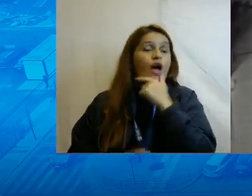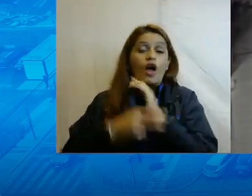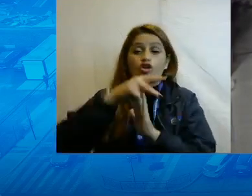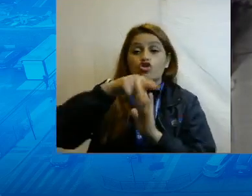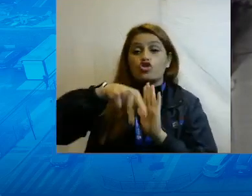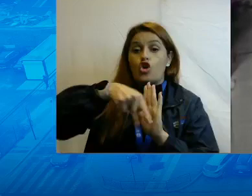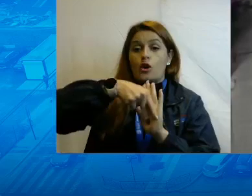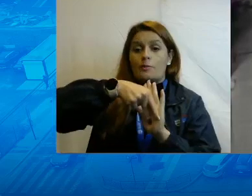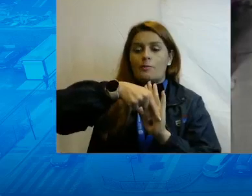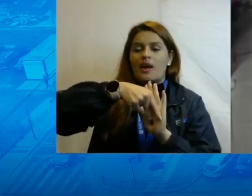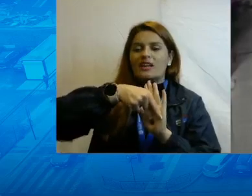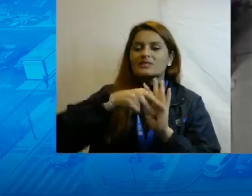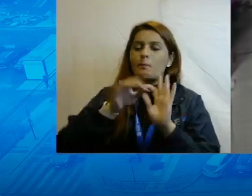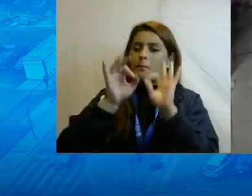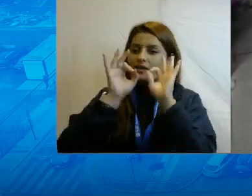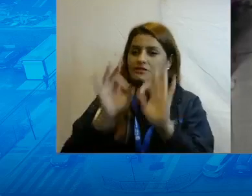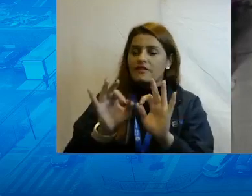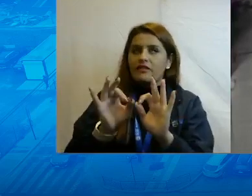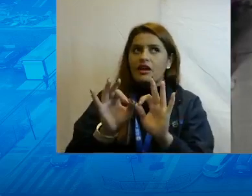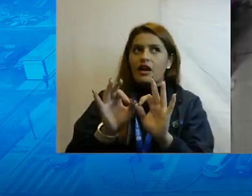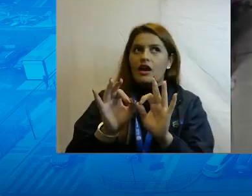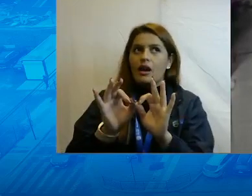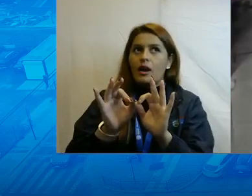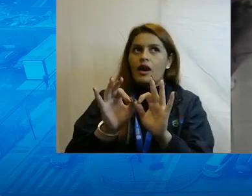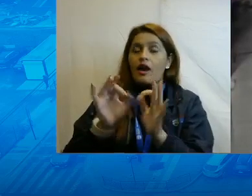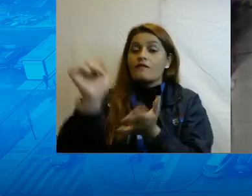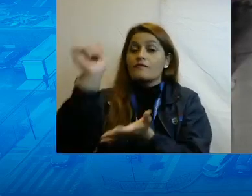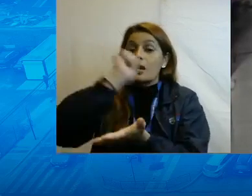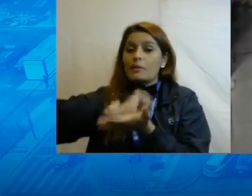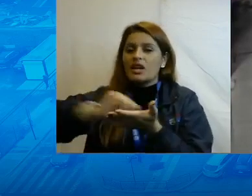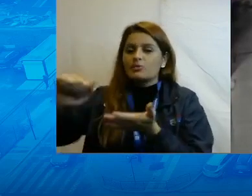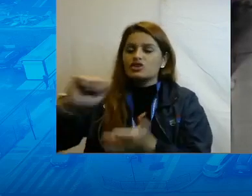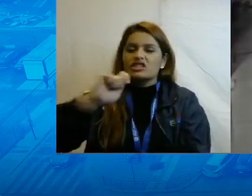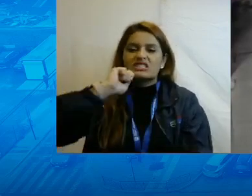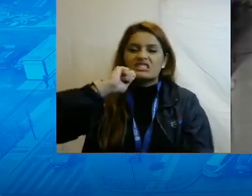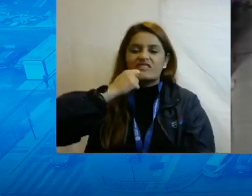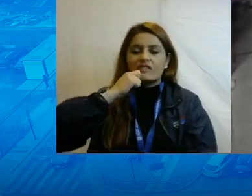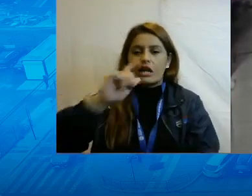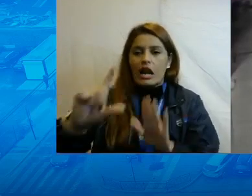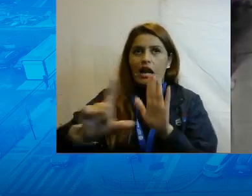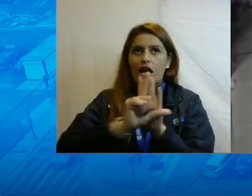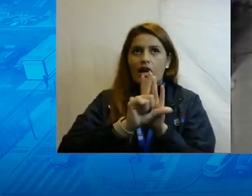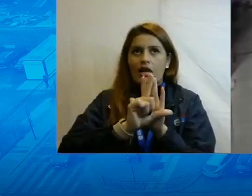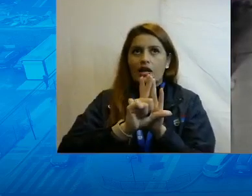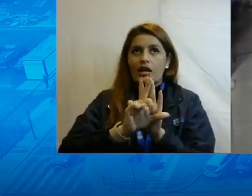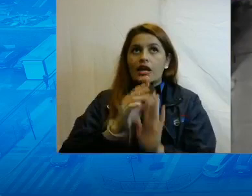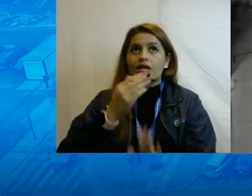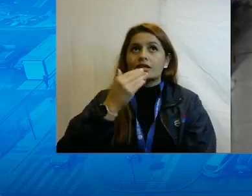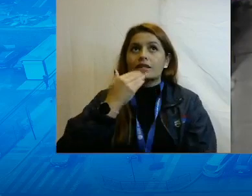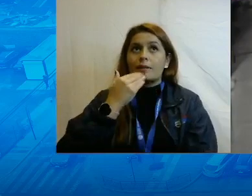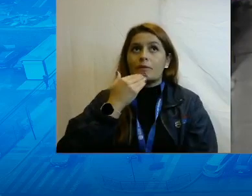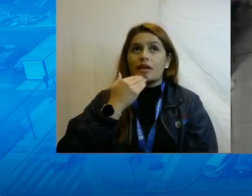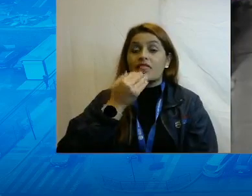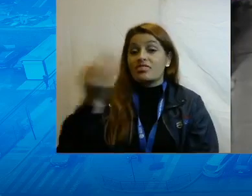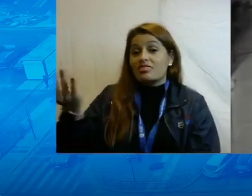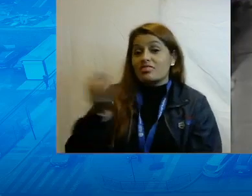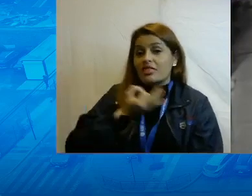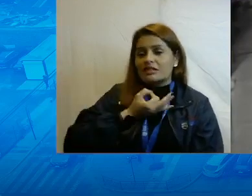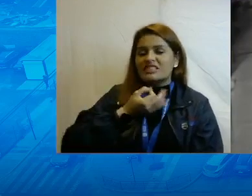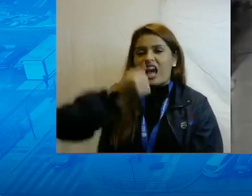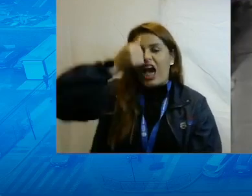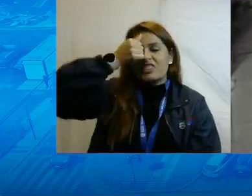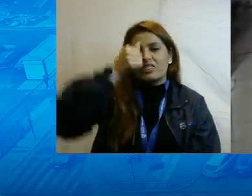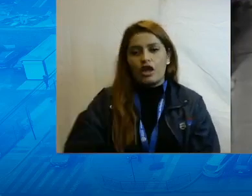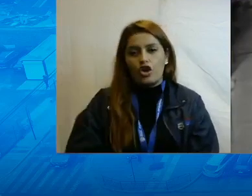normas específicas respecto de la prescripción a que se refiere esta ley y la alusión que usted hace al